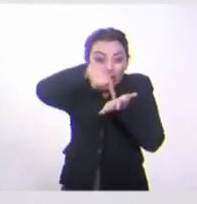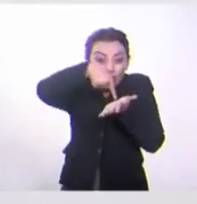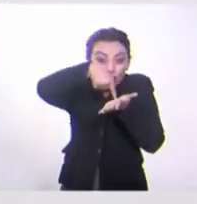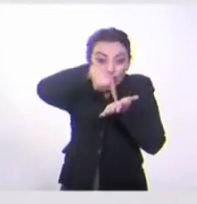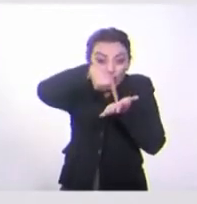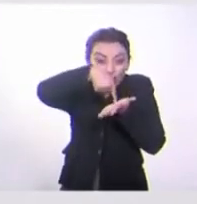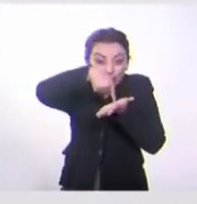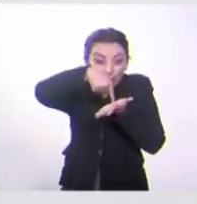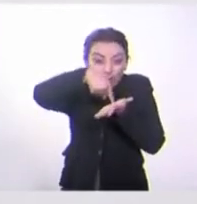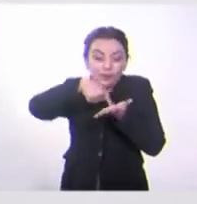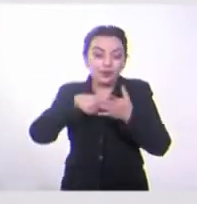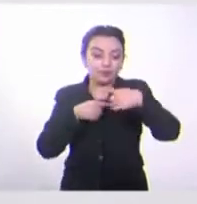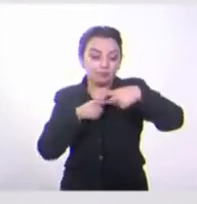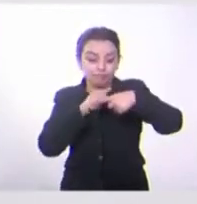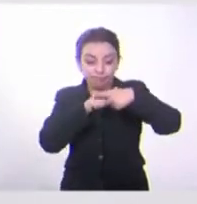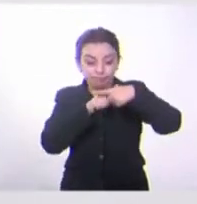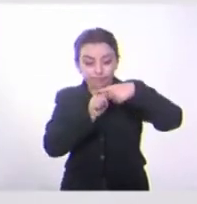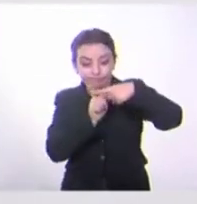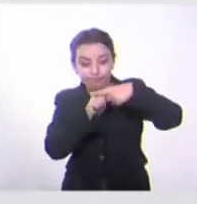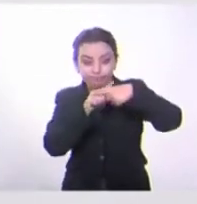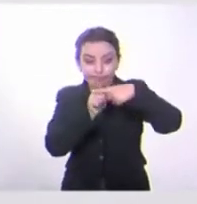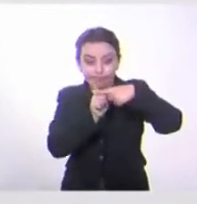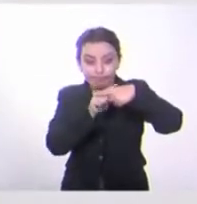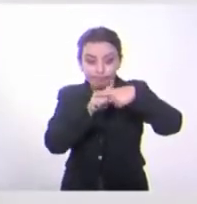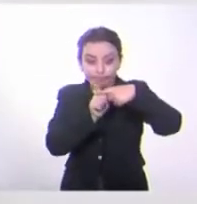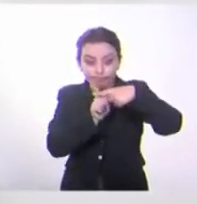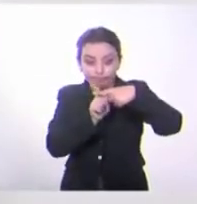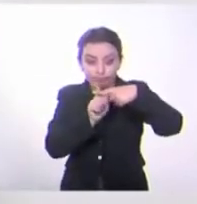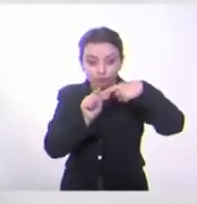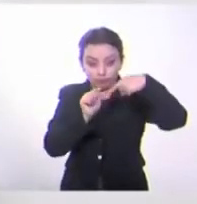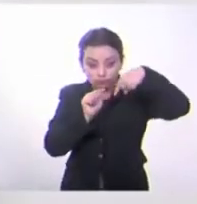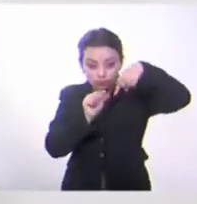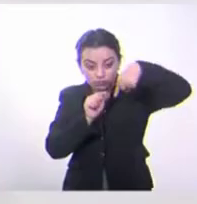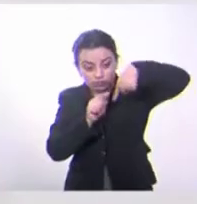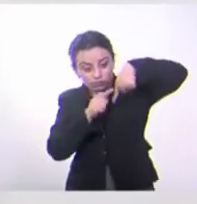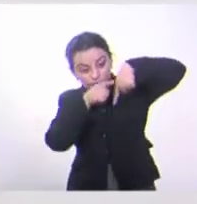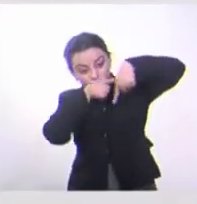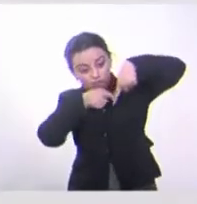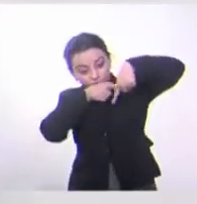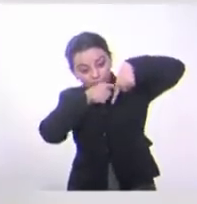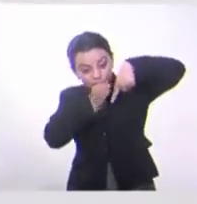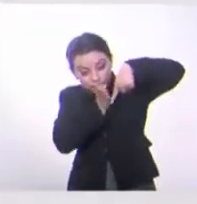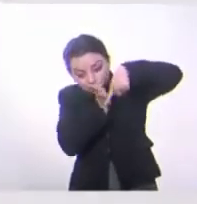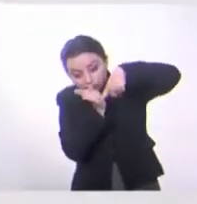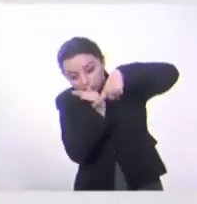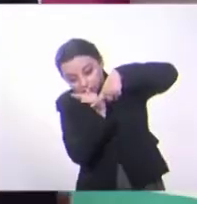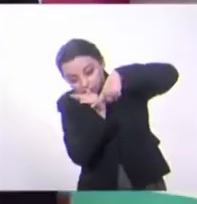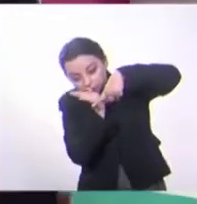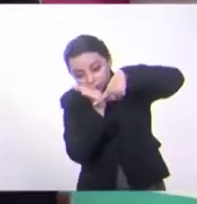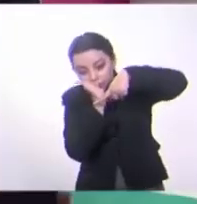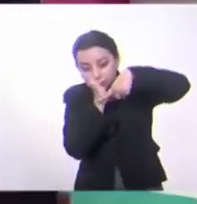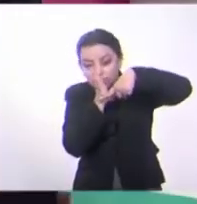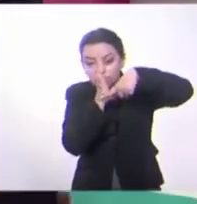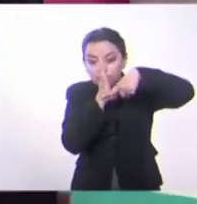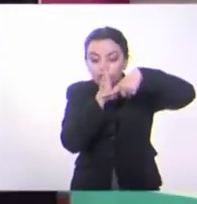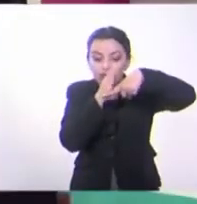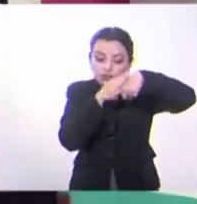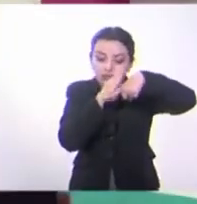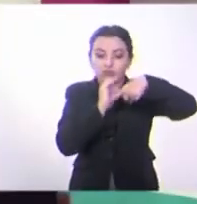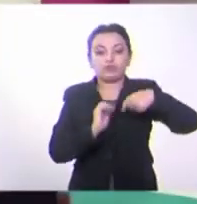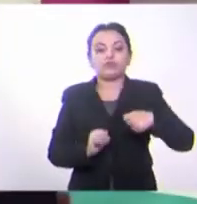escala y la longitud es 51.3. Mi turno.